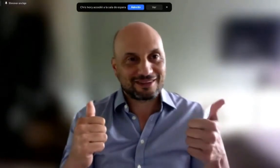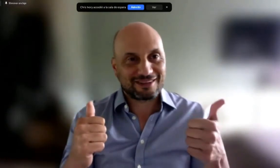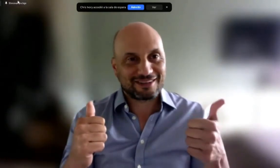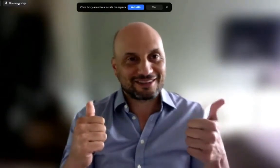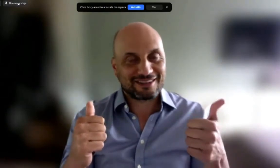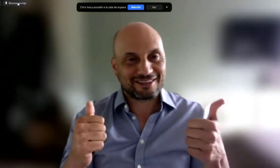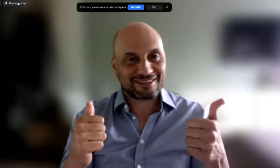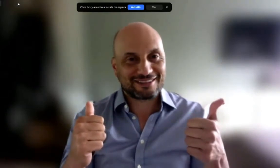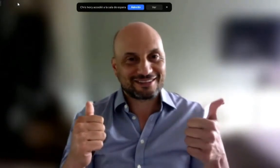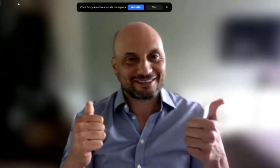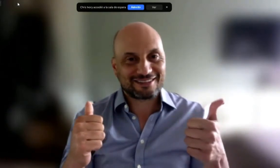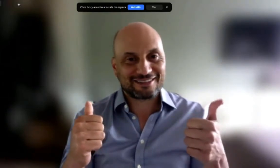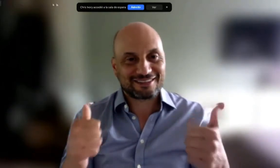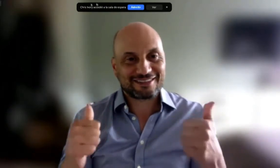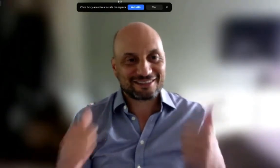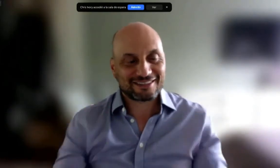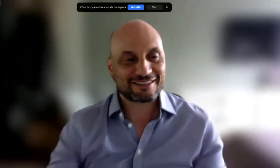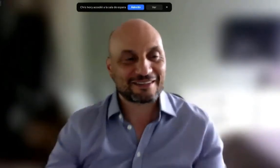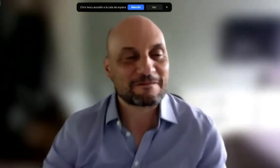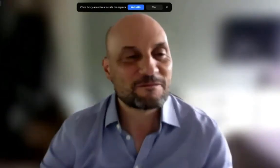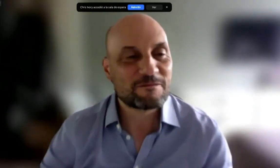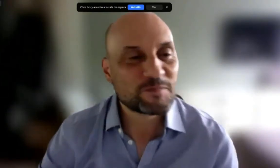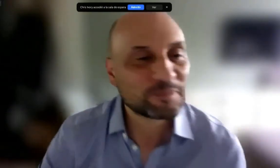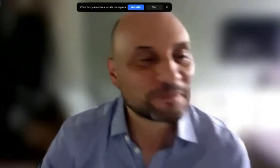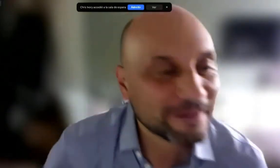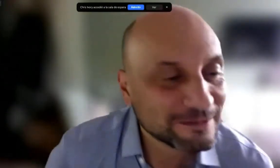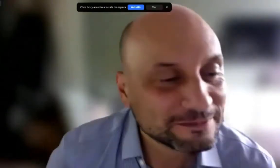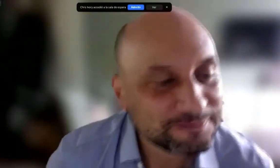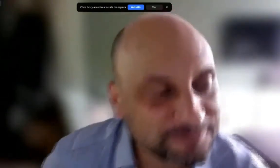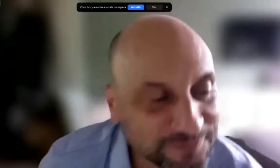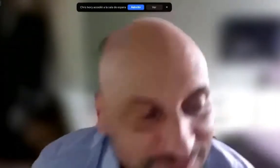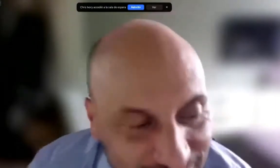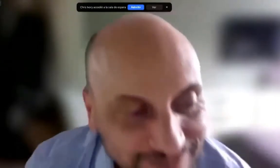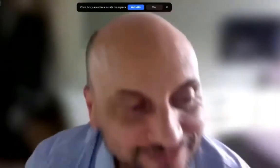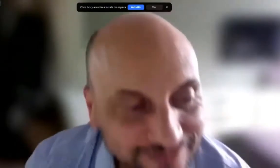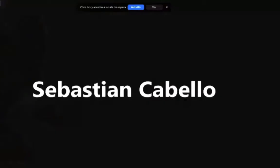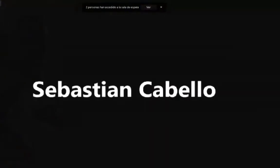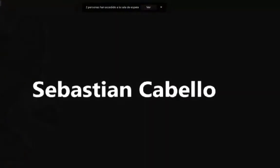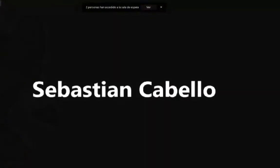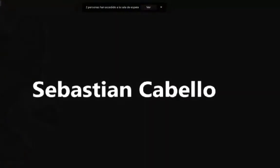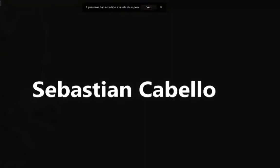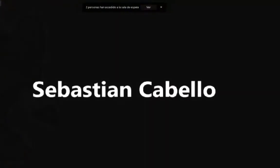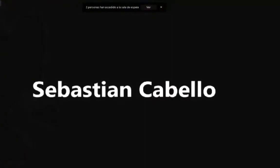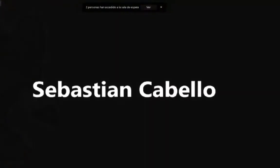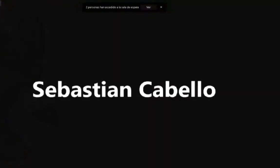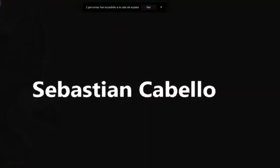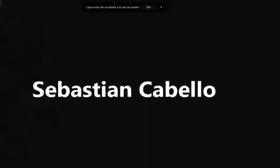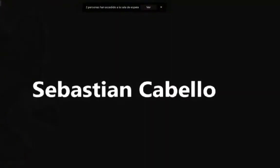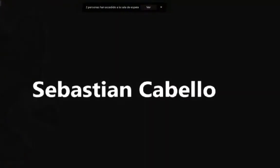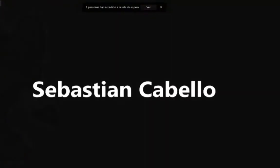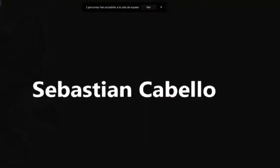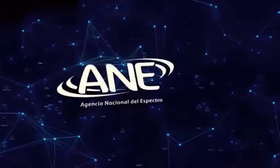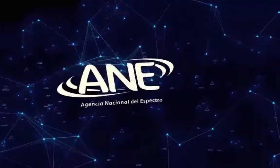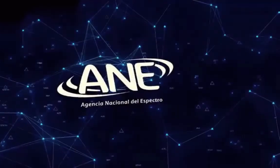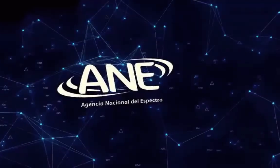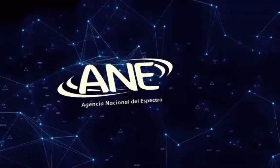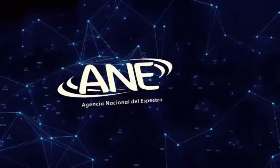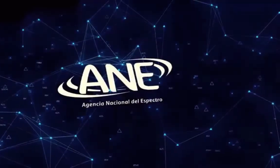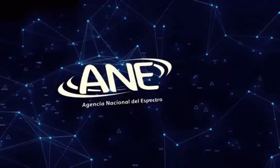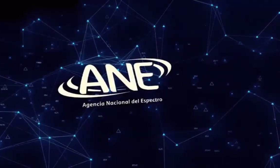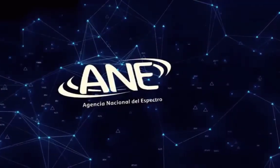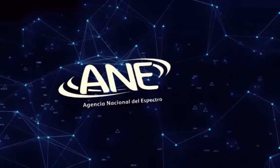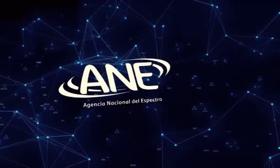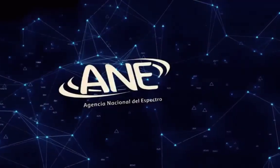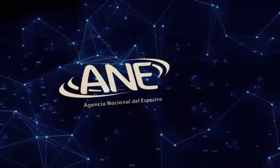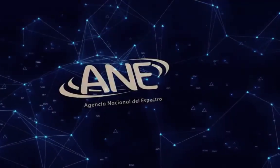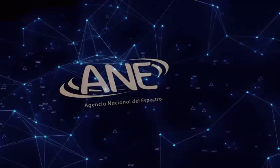Muchas gracias, Sebastián, y muchas gracias a Alane por la invitación. Y ahora voy a hablar en inglés. good